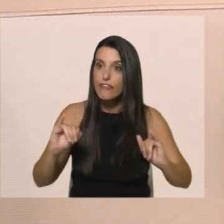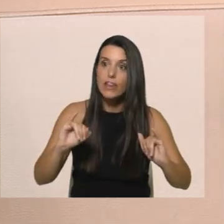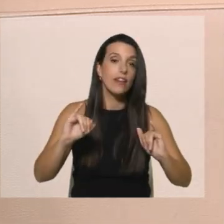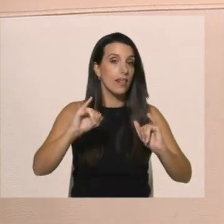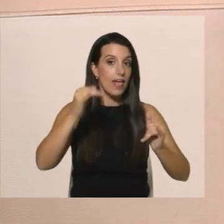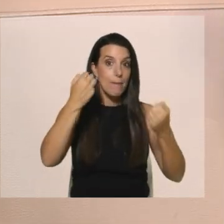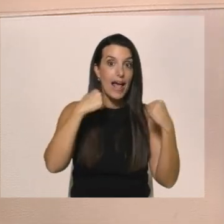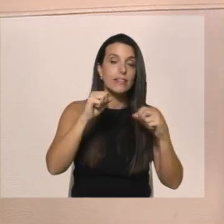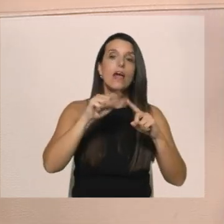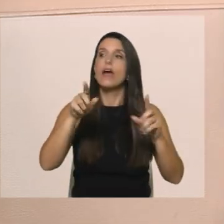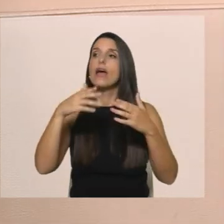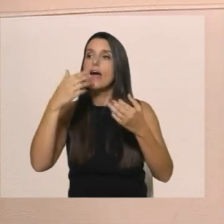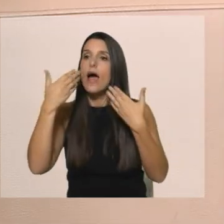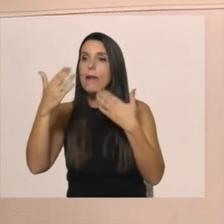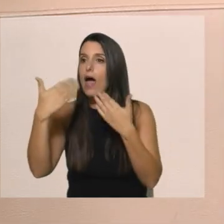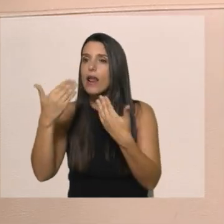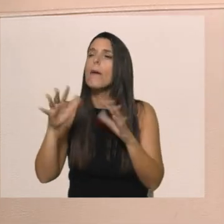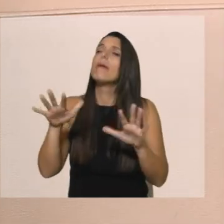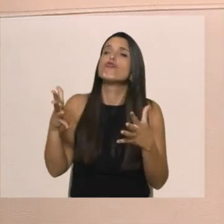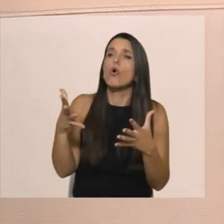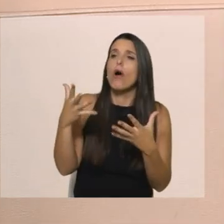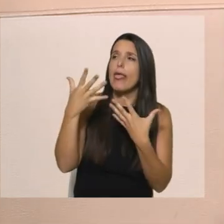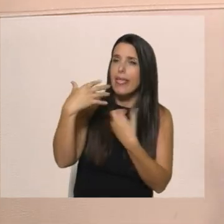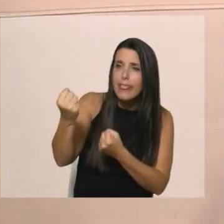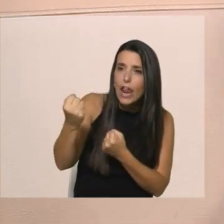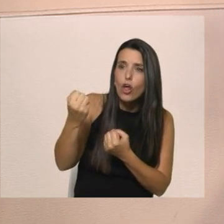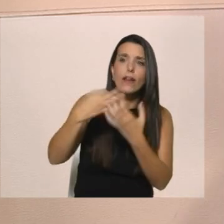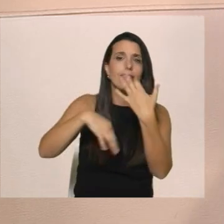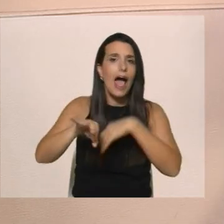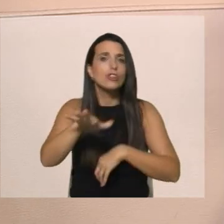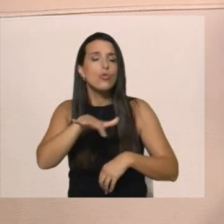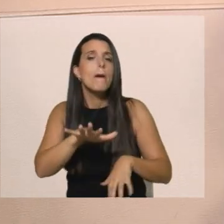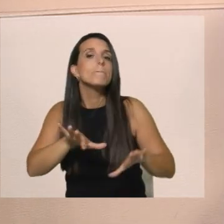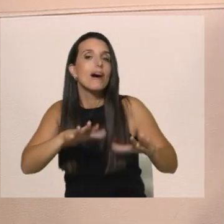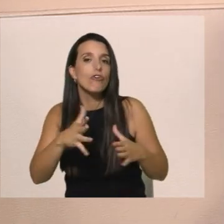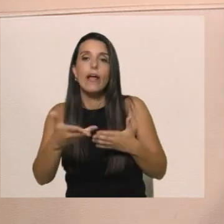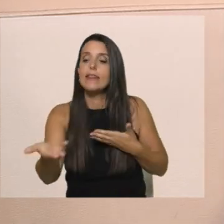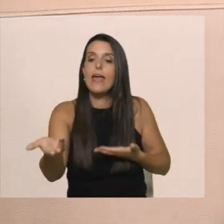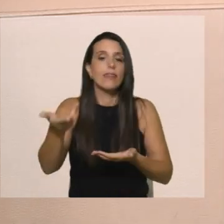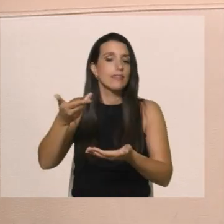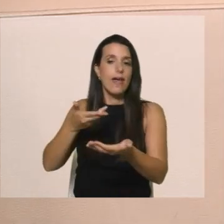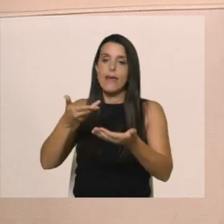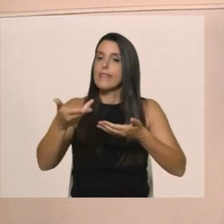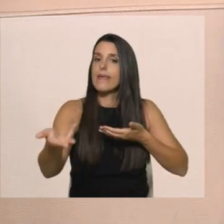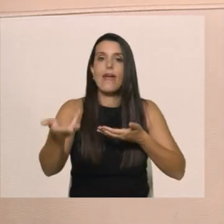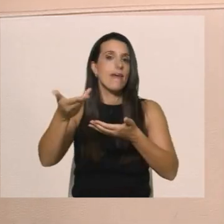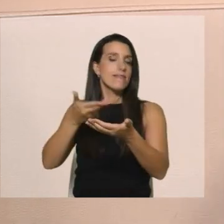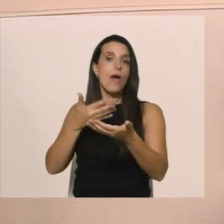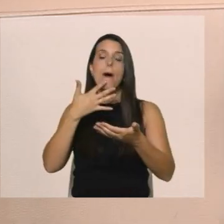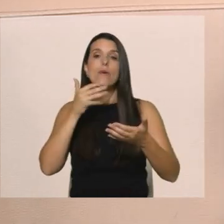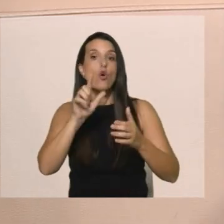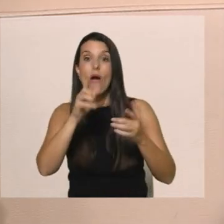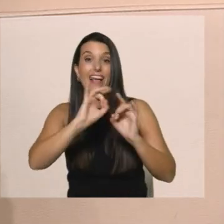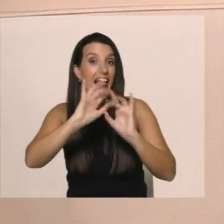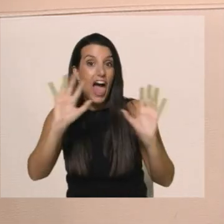charlamos, le preguntamos qué les pasó, qué es lo que comprendieron de la escena. Y es un ida y vuelta, un ida y vuelta. Y vos ves que cuando no queda claro